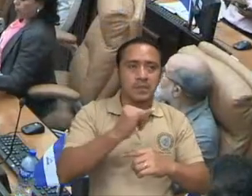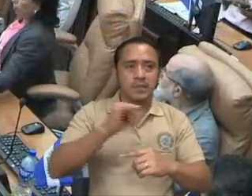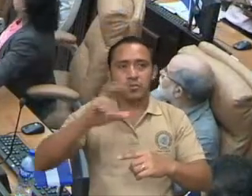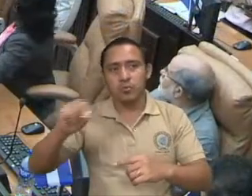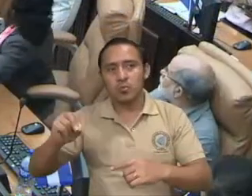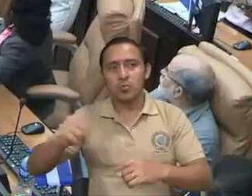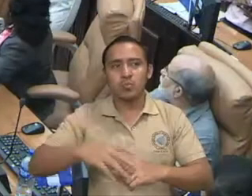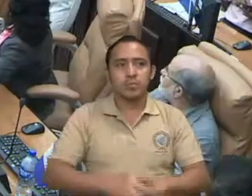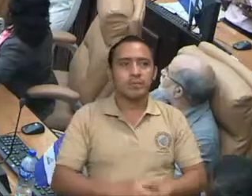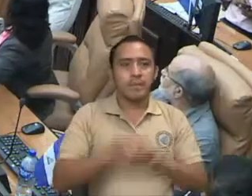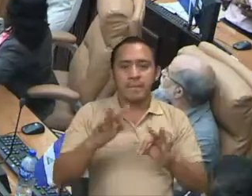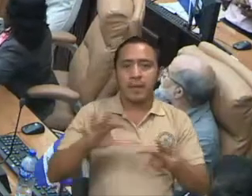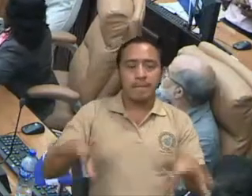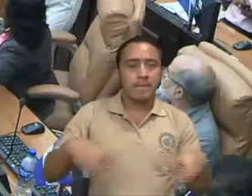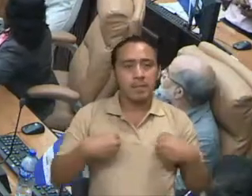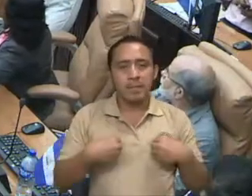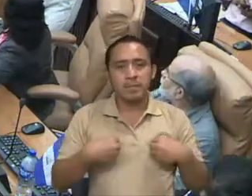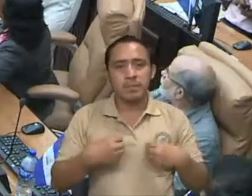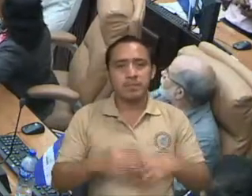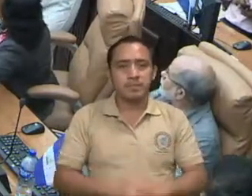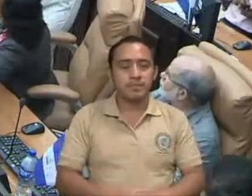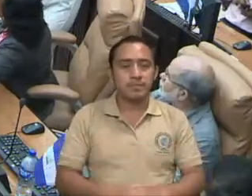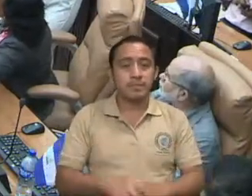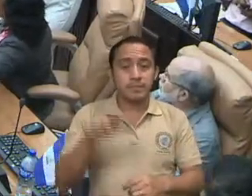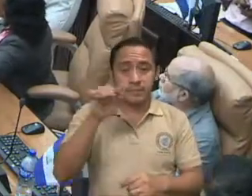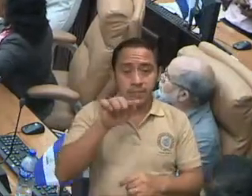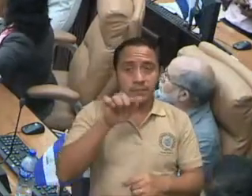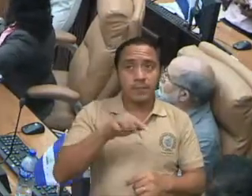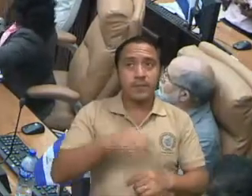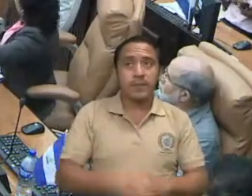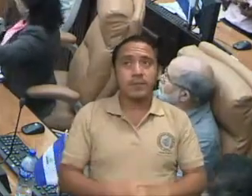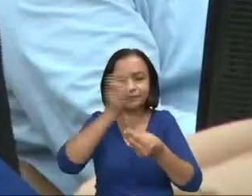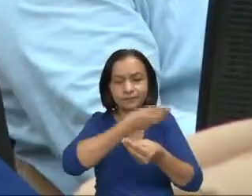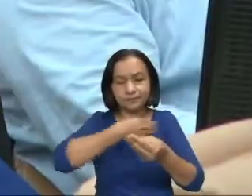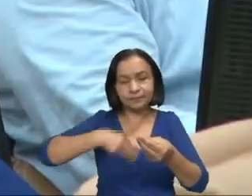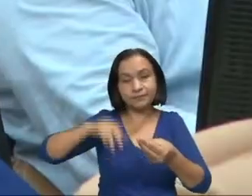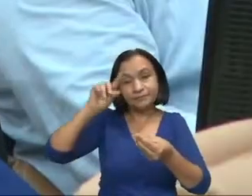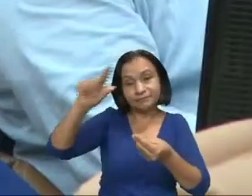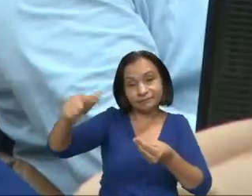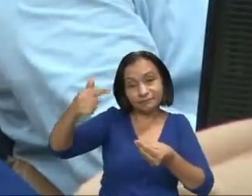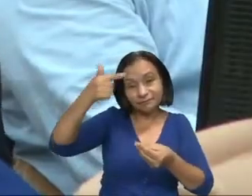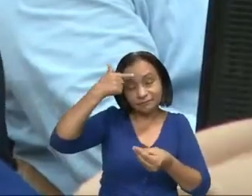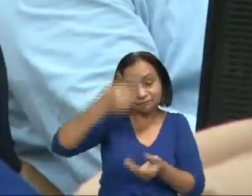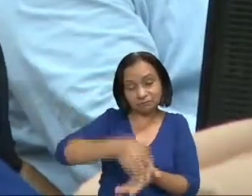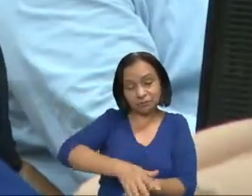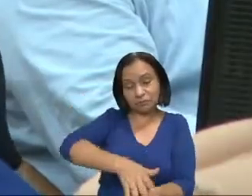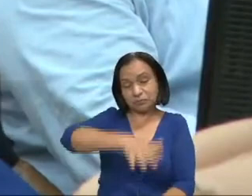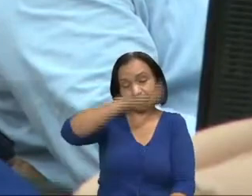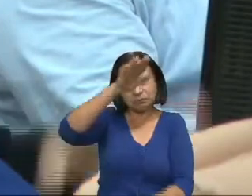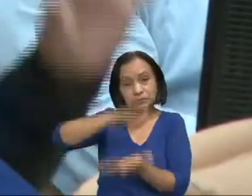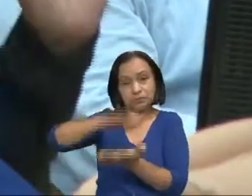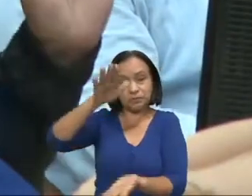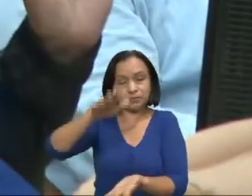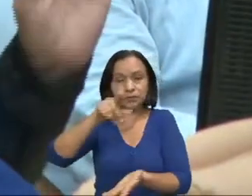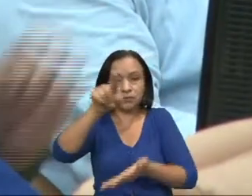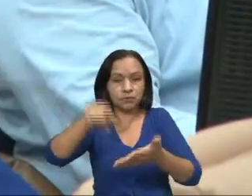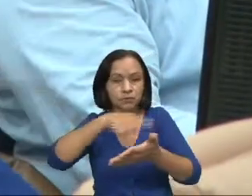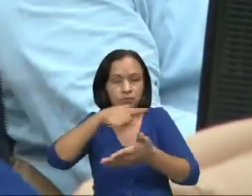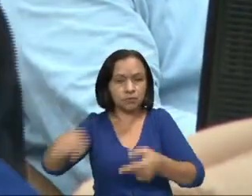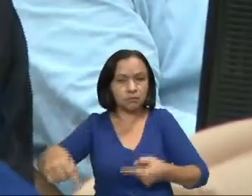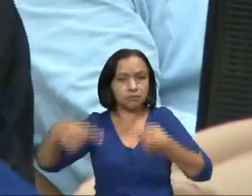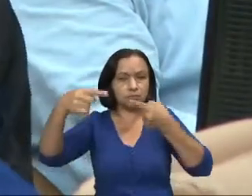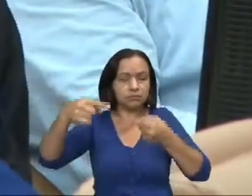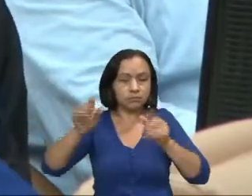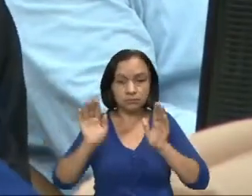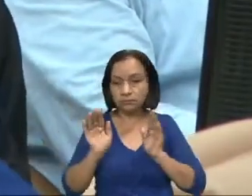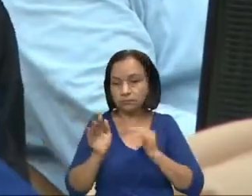lugar, aprobemos o no aprobemos a dicha asociación. Esto no quita, si usted vota en contra no pasa